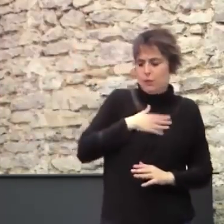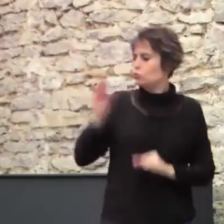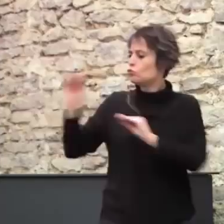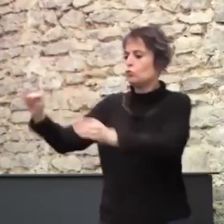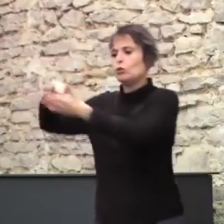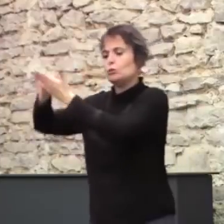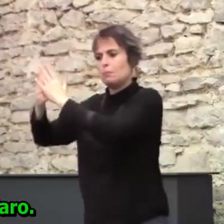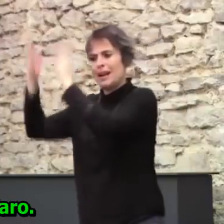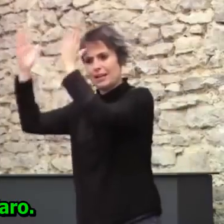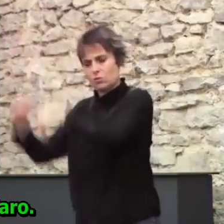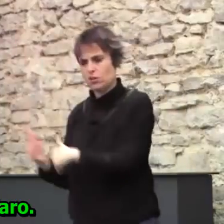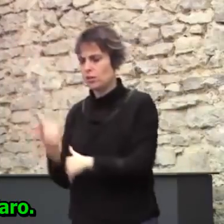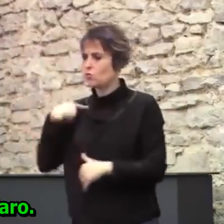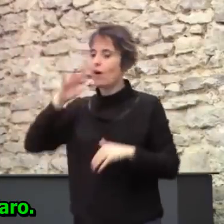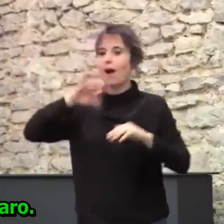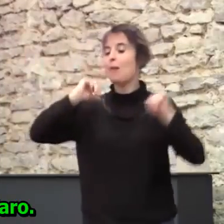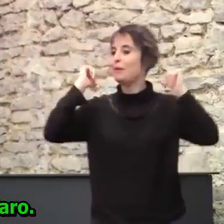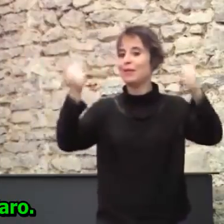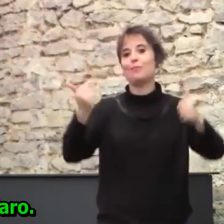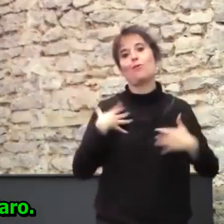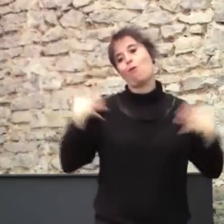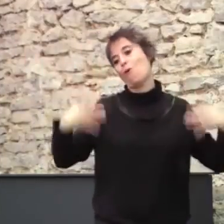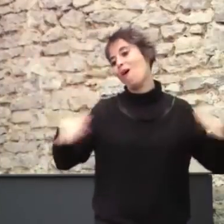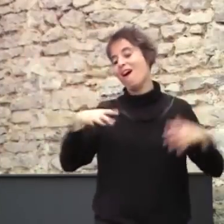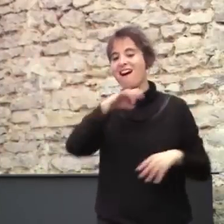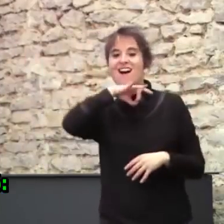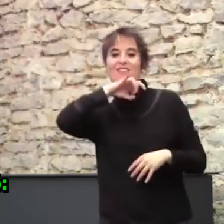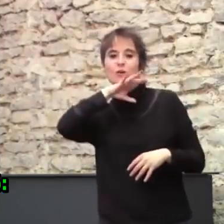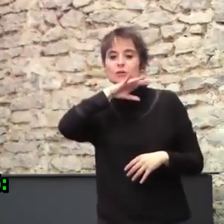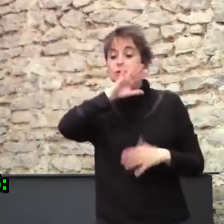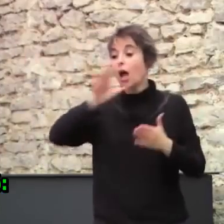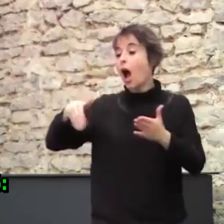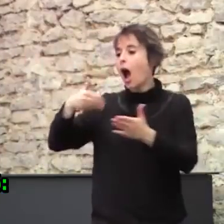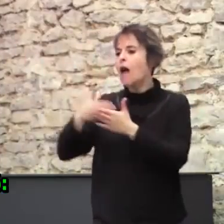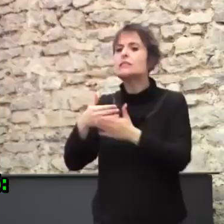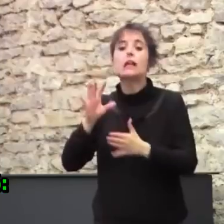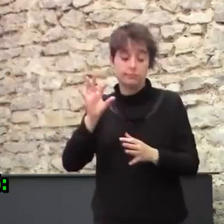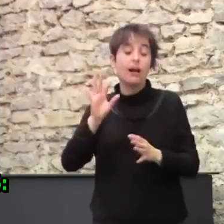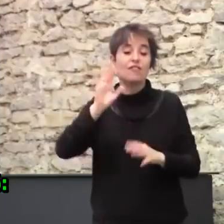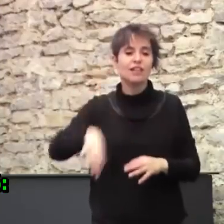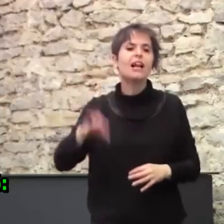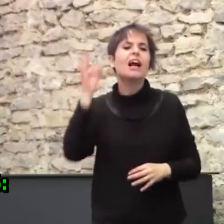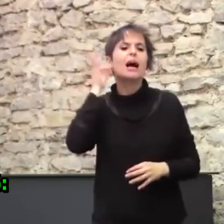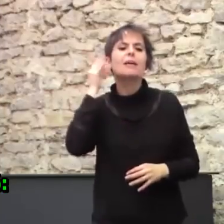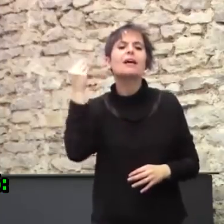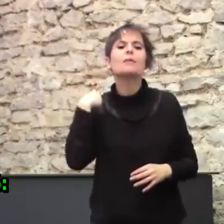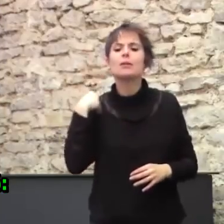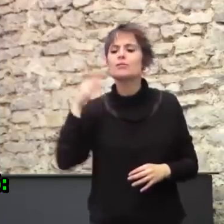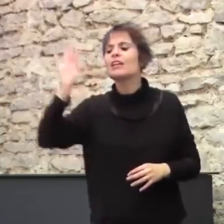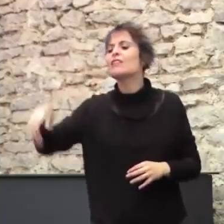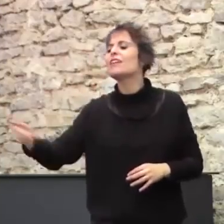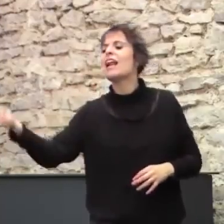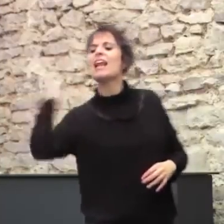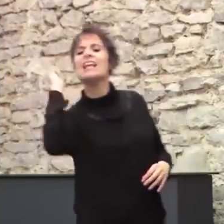suyos, y yo al principio estaba encantada, hasta que una amiga me preguntó, ¿y qué tal con tu lacayo?